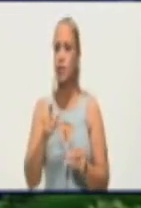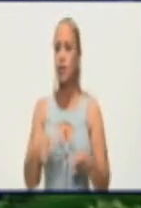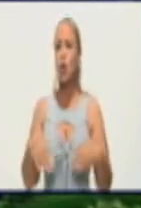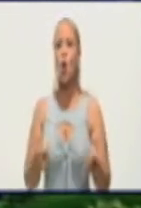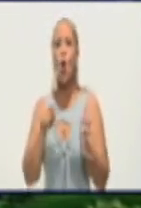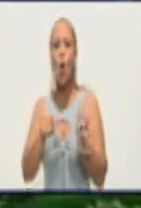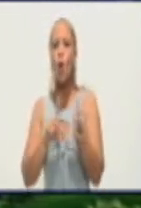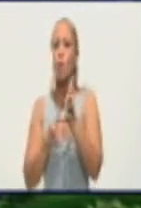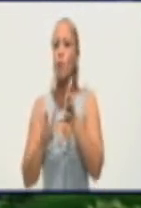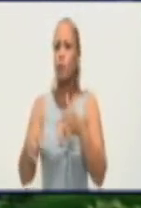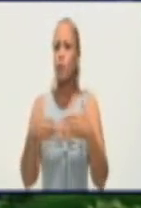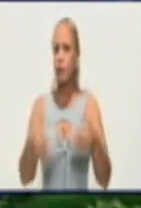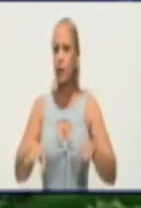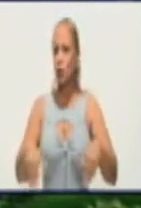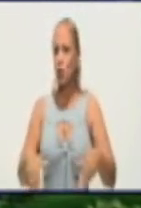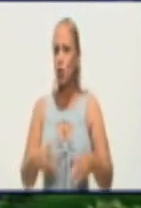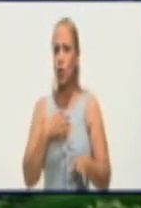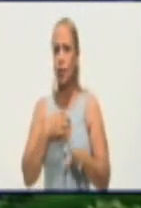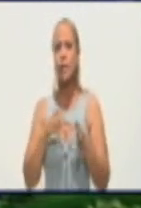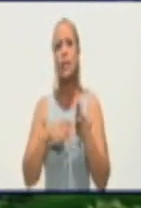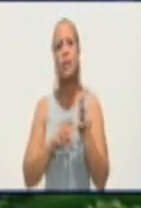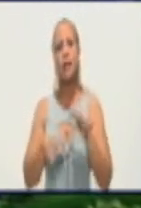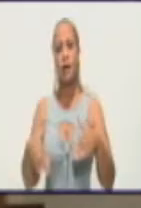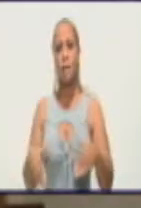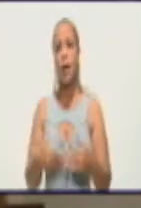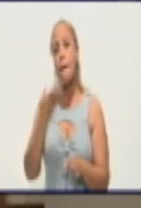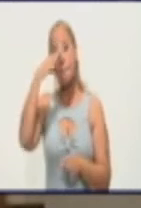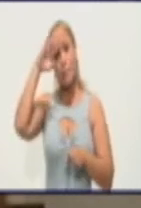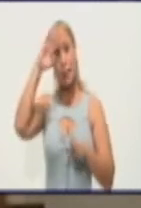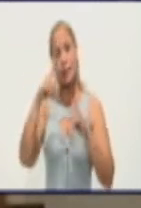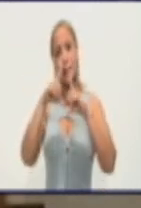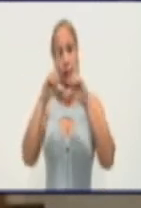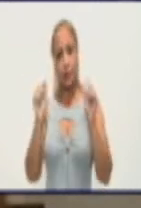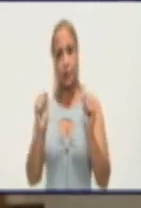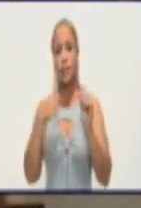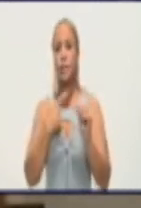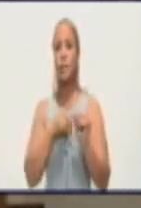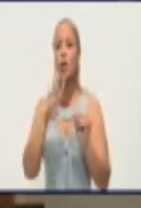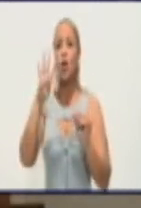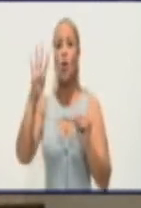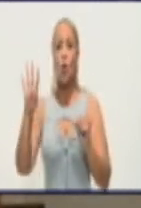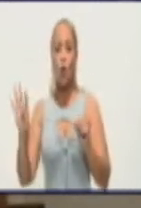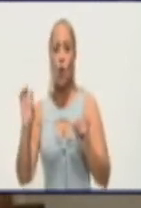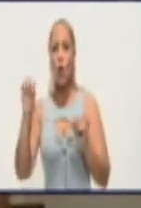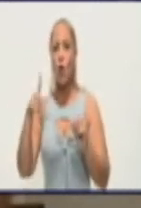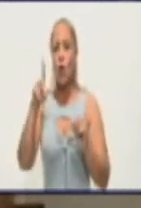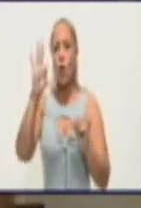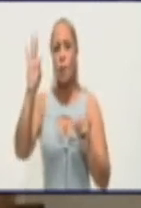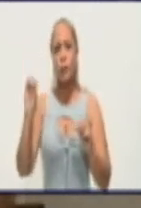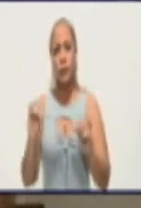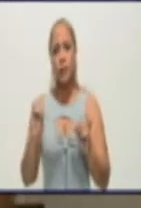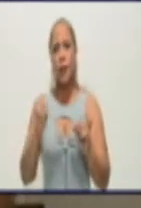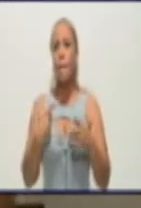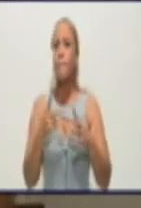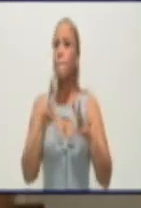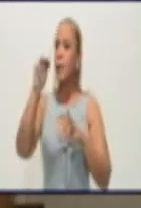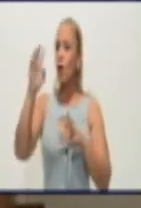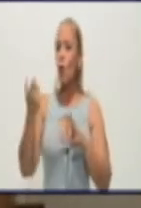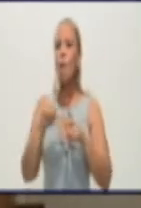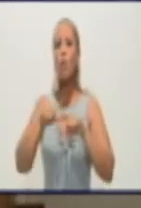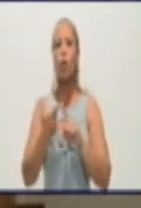especialista bueno en el país como se ha dicho hay 480 mediaguas fuera servicios por cinco termoeléctricas